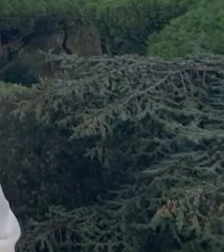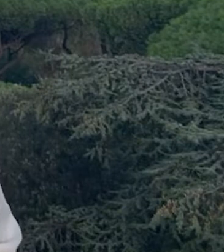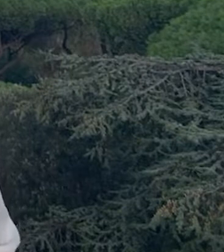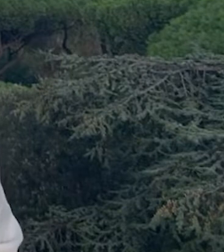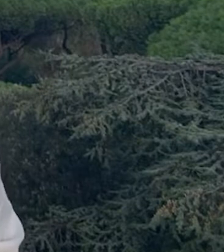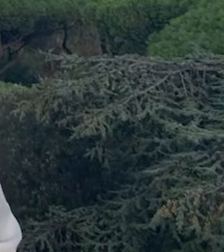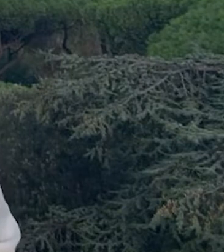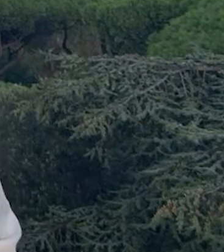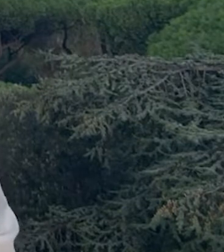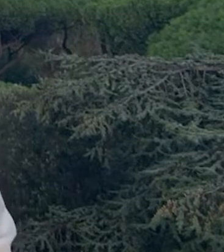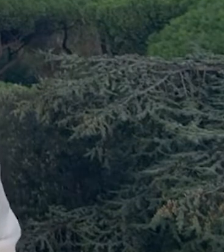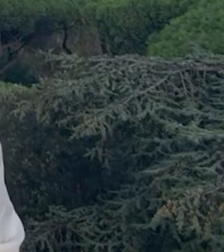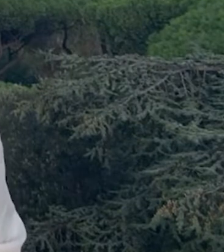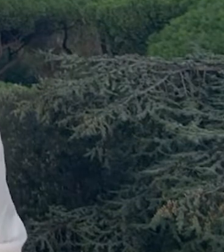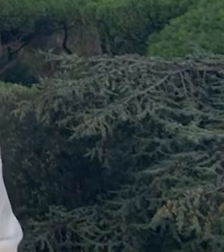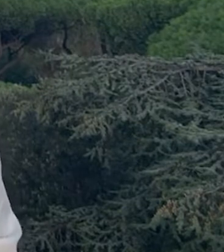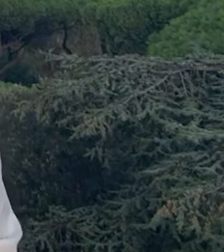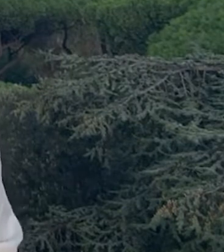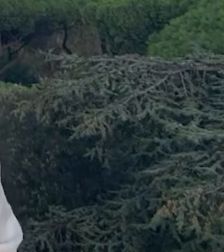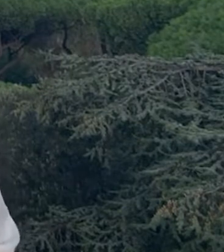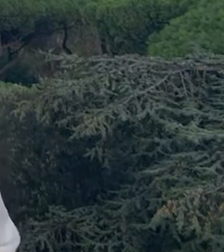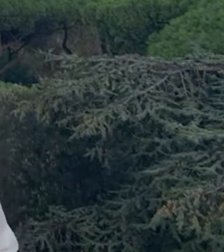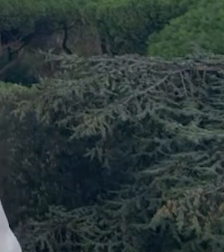de la Liga, Matteo Salvini.